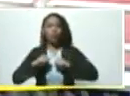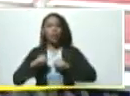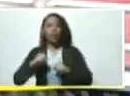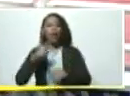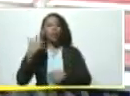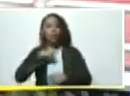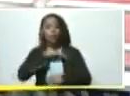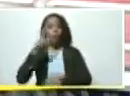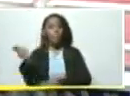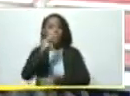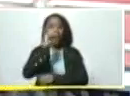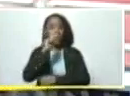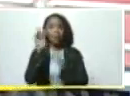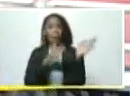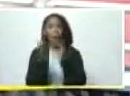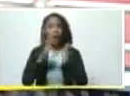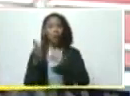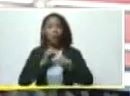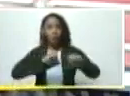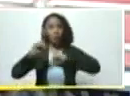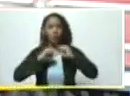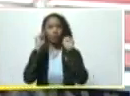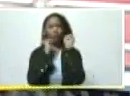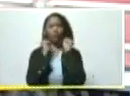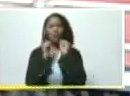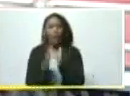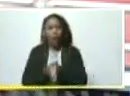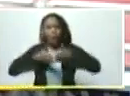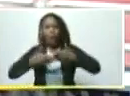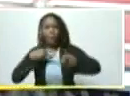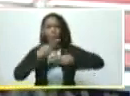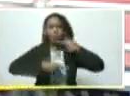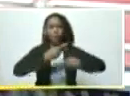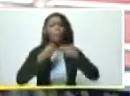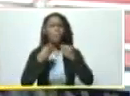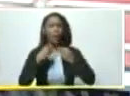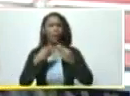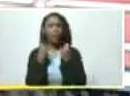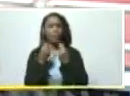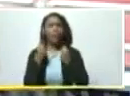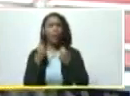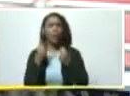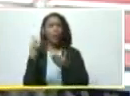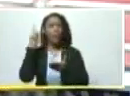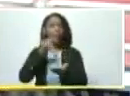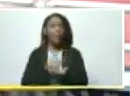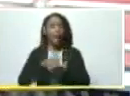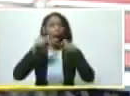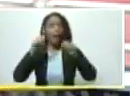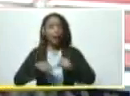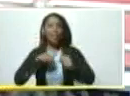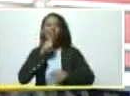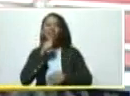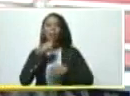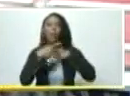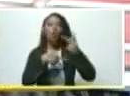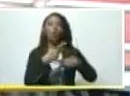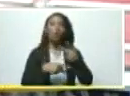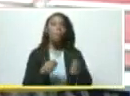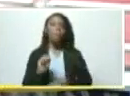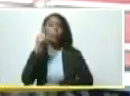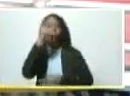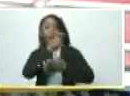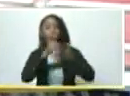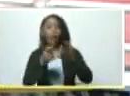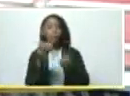de marzo. Vamos a mover la maquinaria de las carteras productivas para que el dinero llegue a quienes producen. Primera línea que